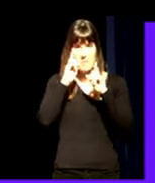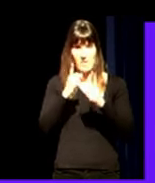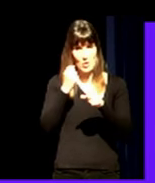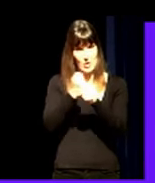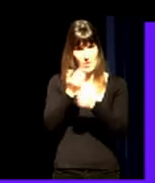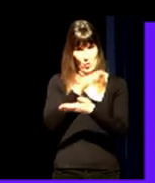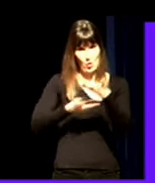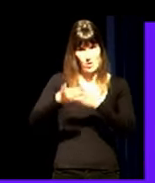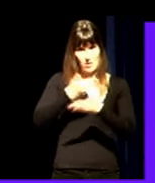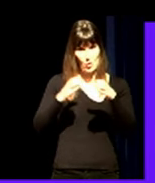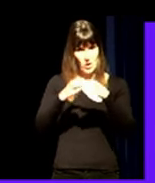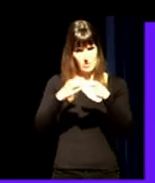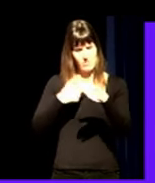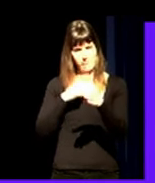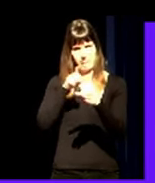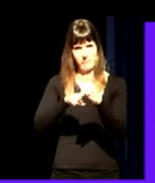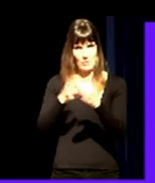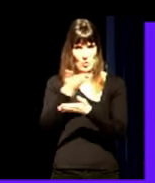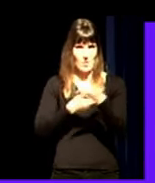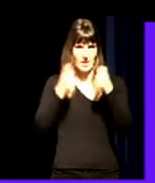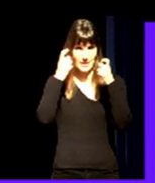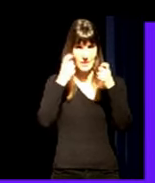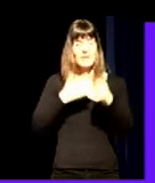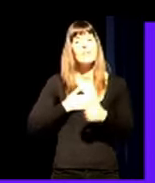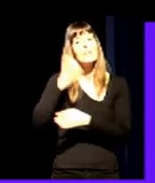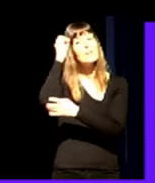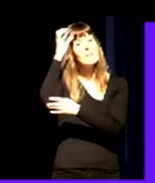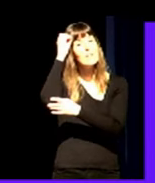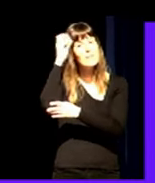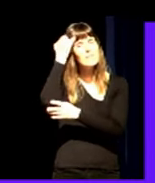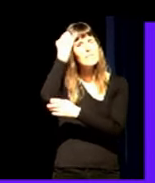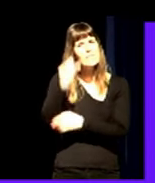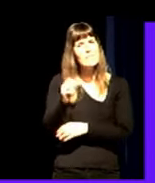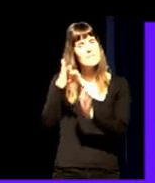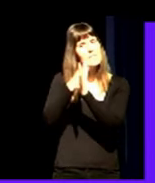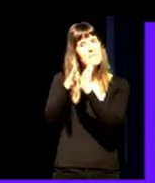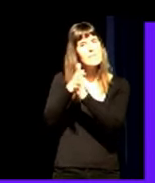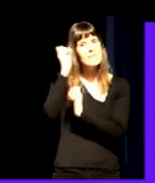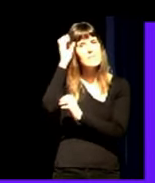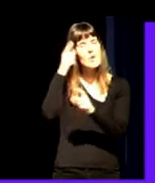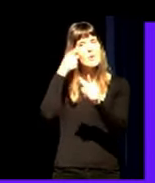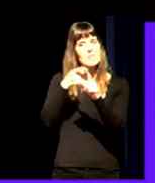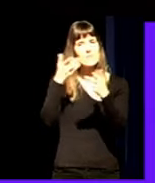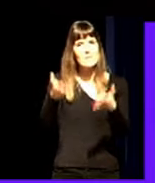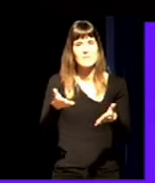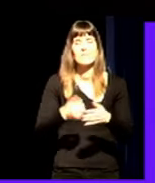El objetivo de mi intervención va dirigido directamente a